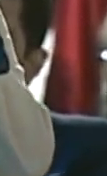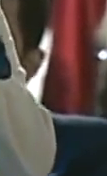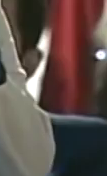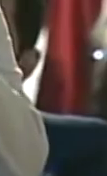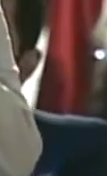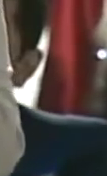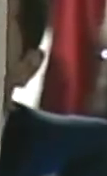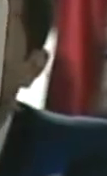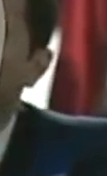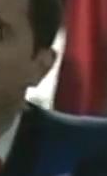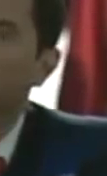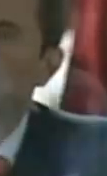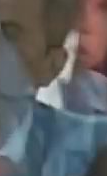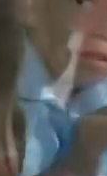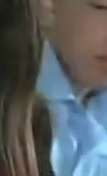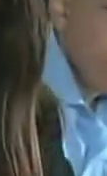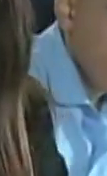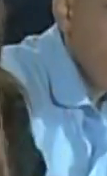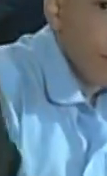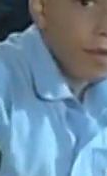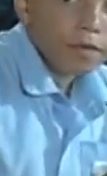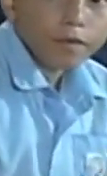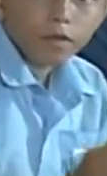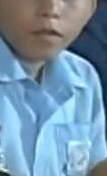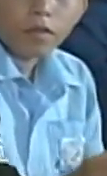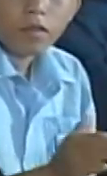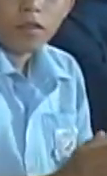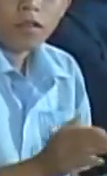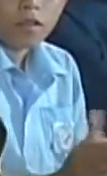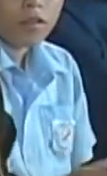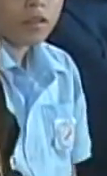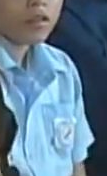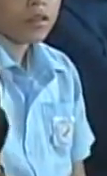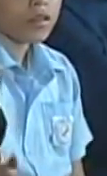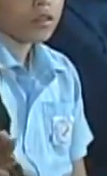buscou viver em paz. Por que atacá-la?